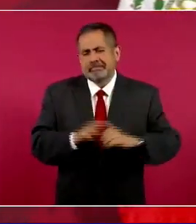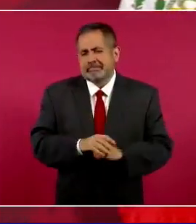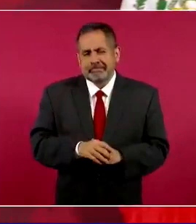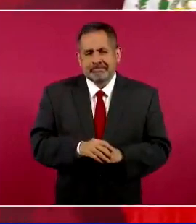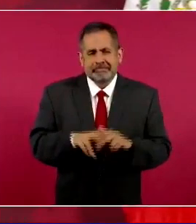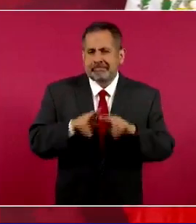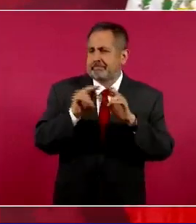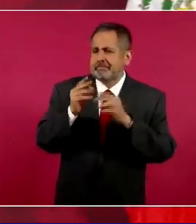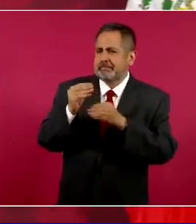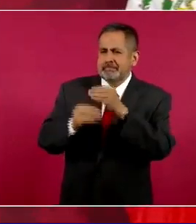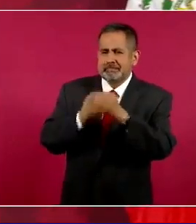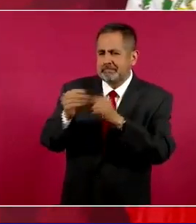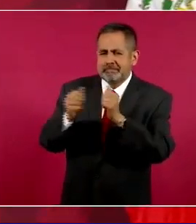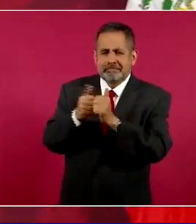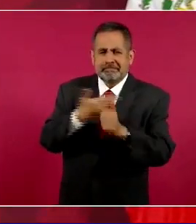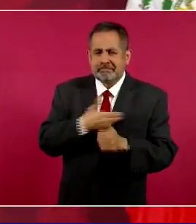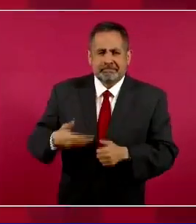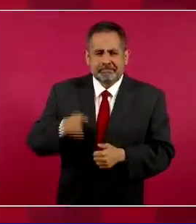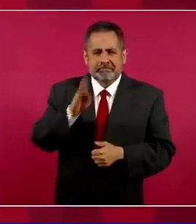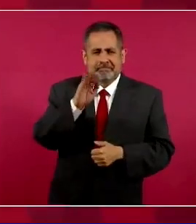pelear con el presidente Biden.